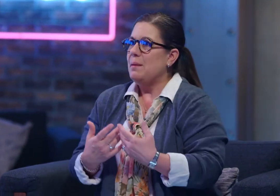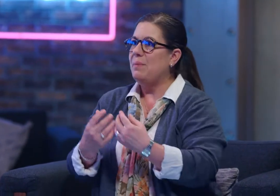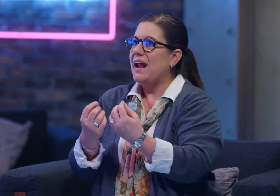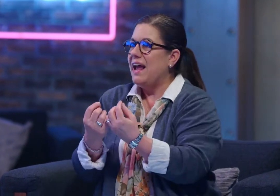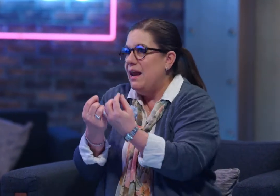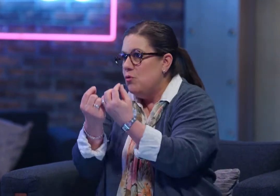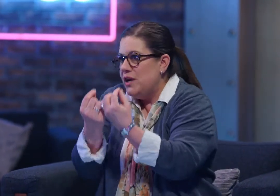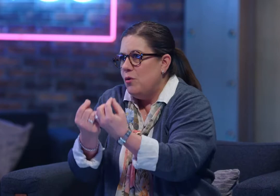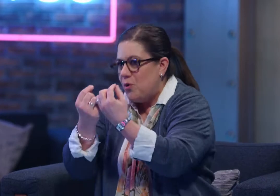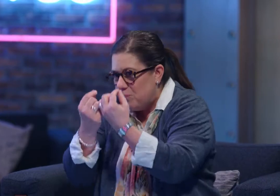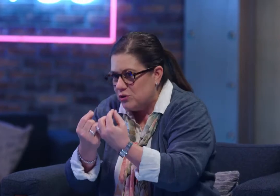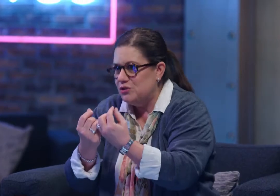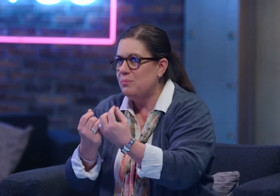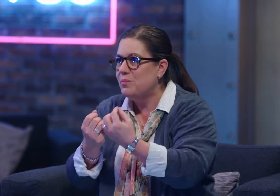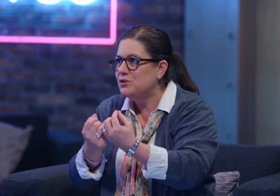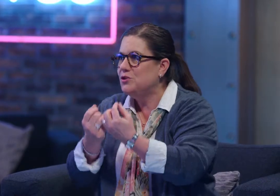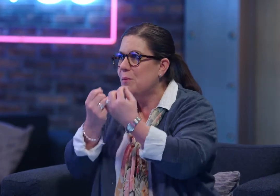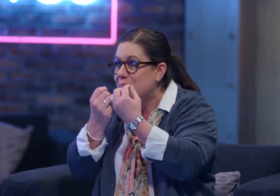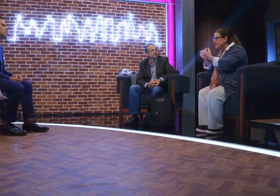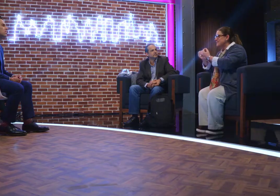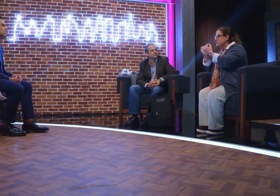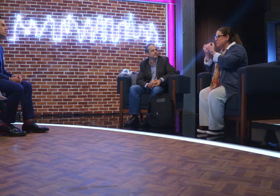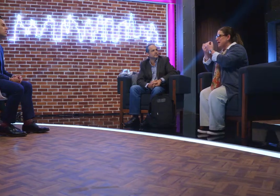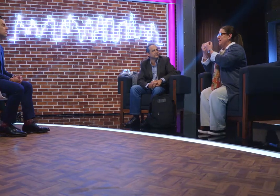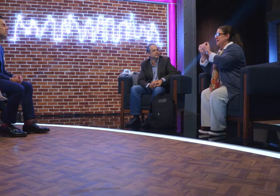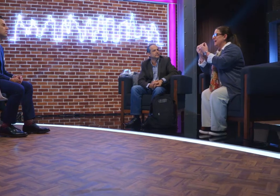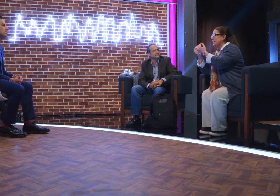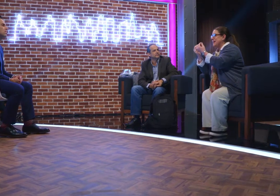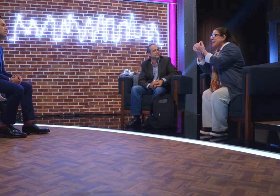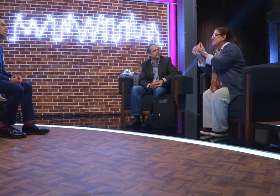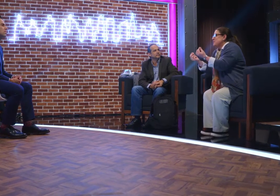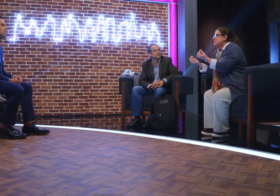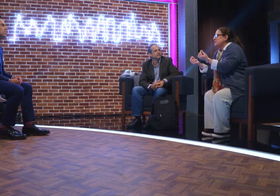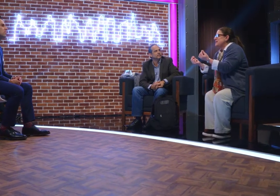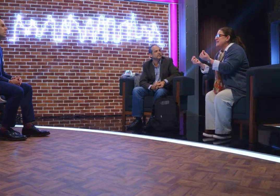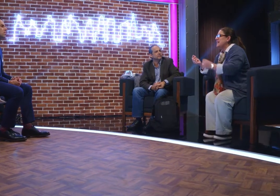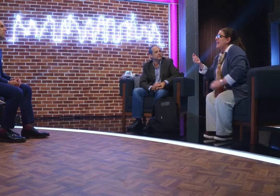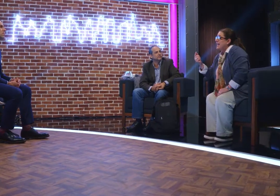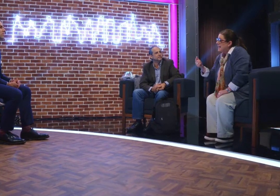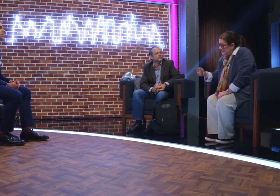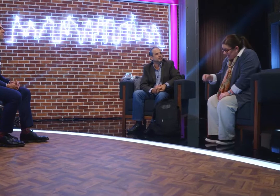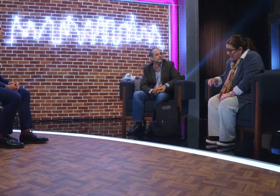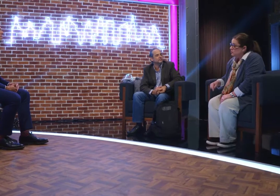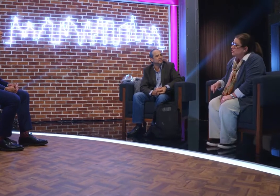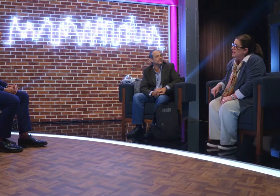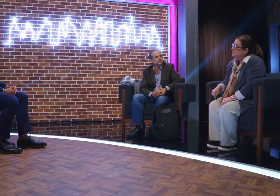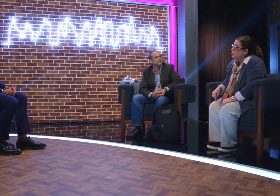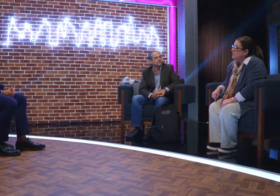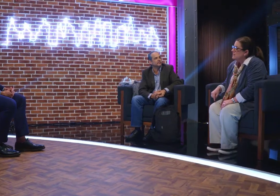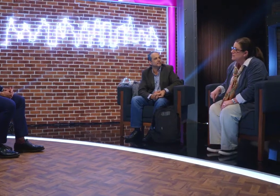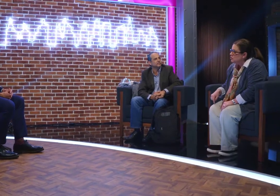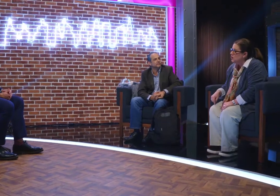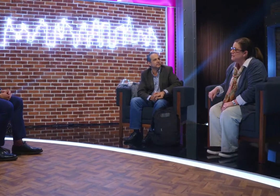no sirve para el único propósito, el propósito básico para que esa información debe tener, que es que la